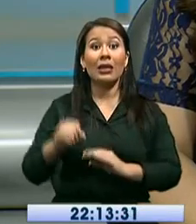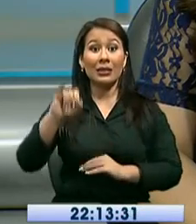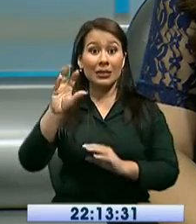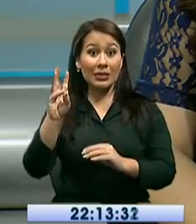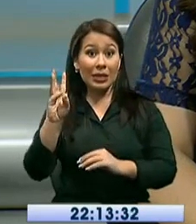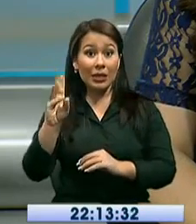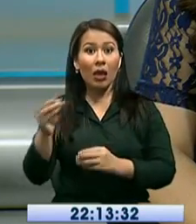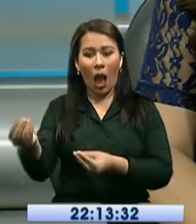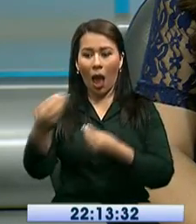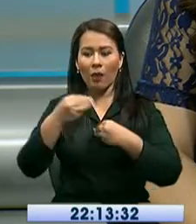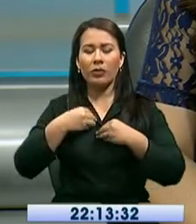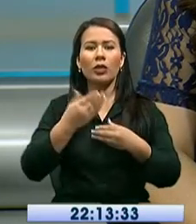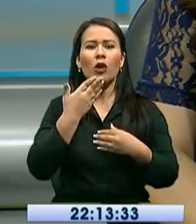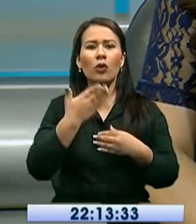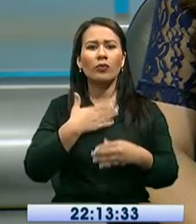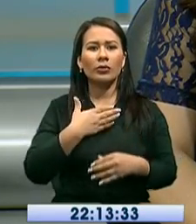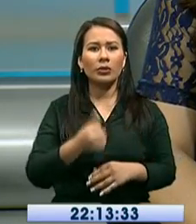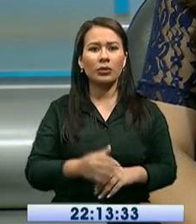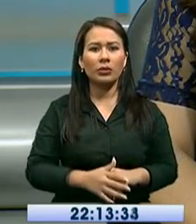de noticias de Albavisión.